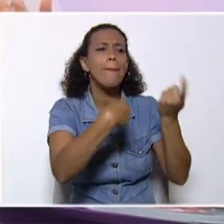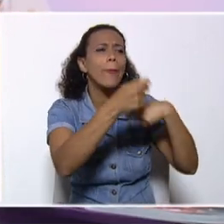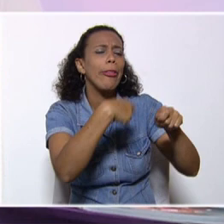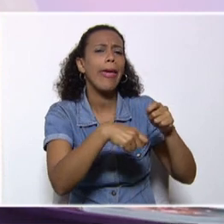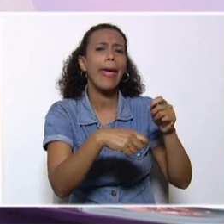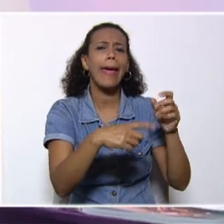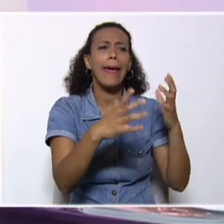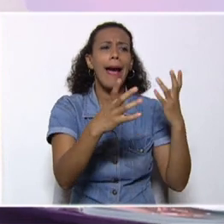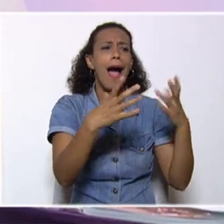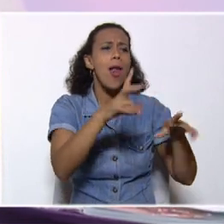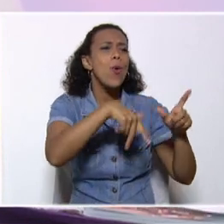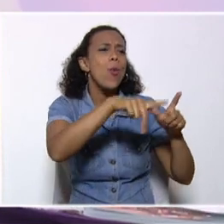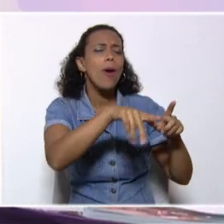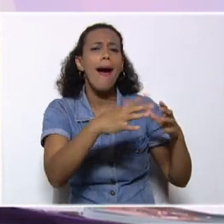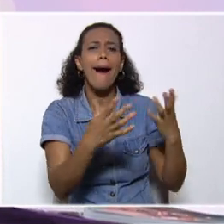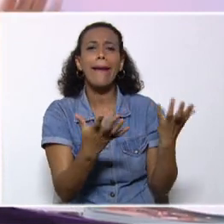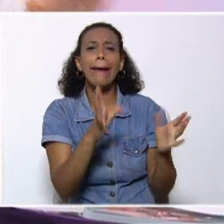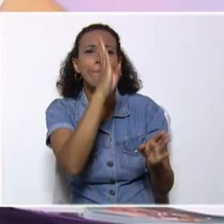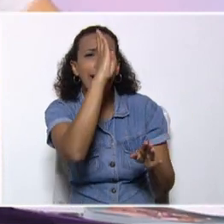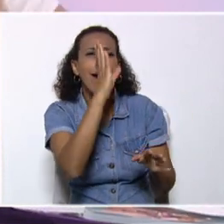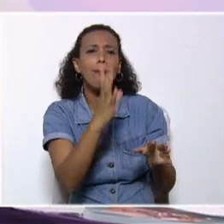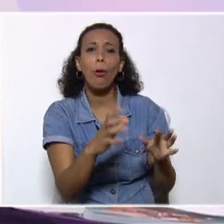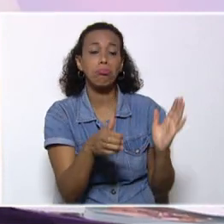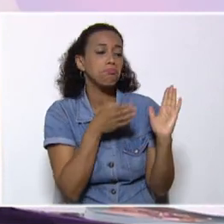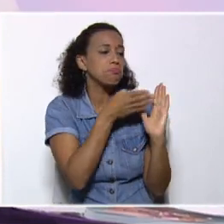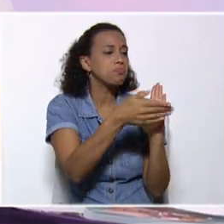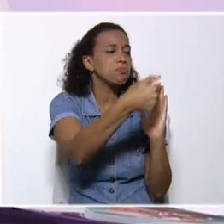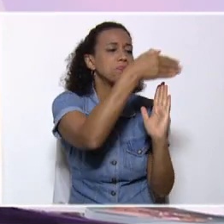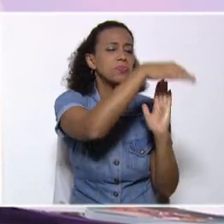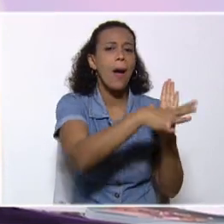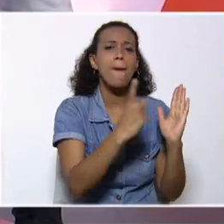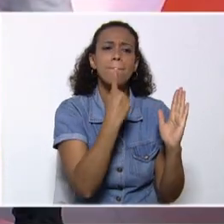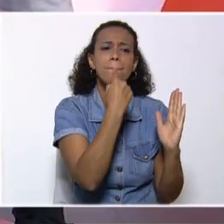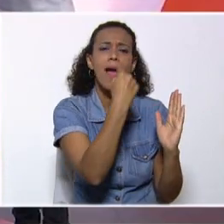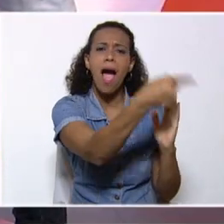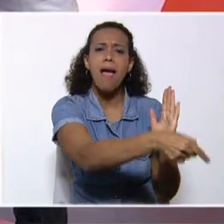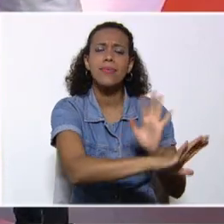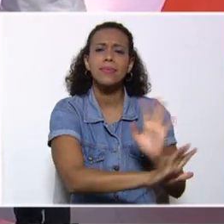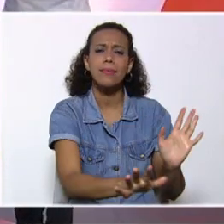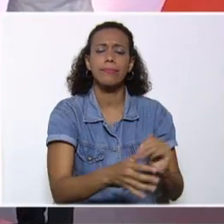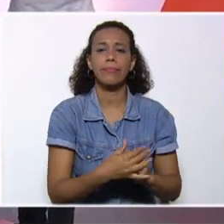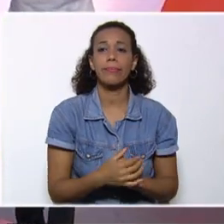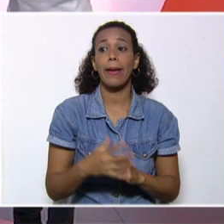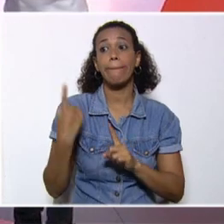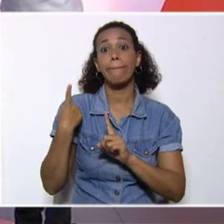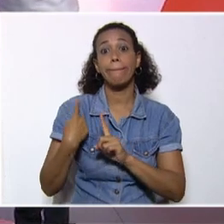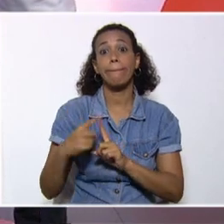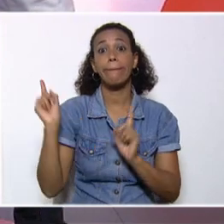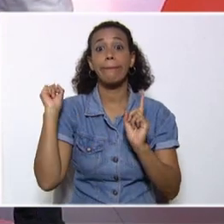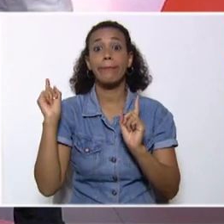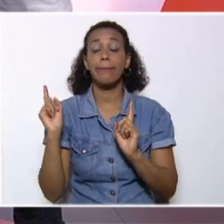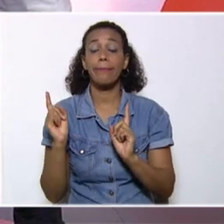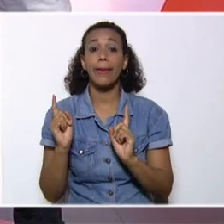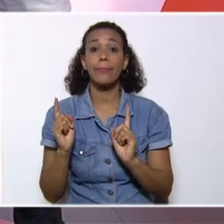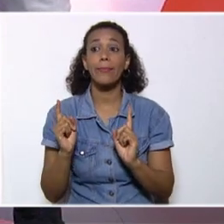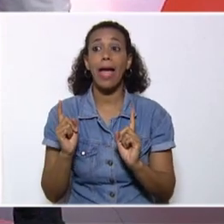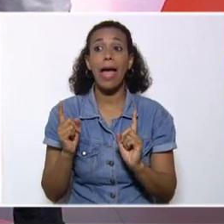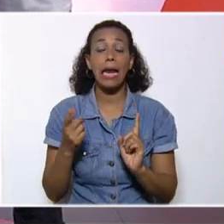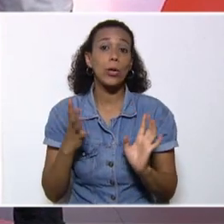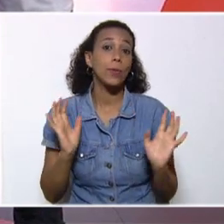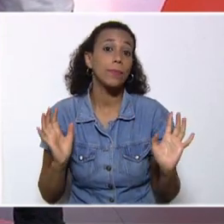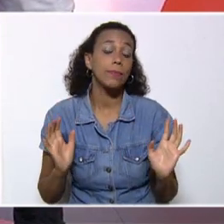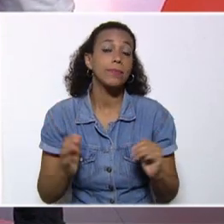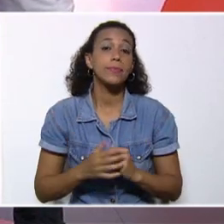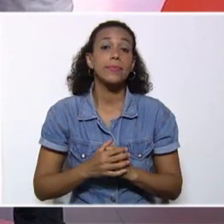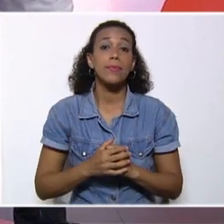familiares para las personas, podemos llegar al lugar donde queremos llegar. Sin embargo, podemos decir